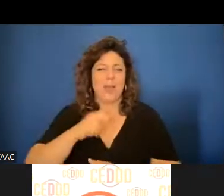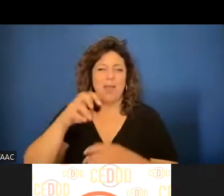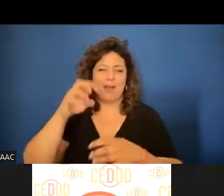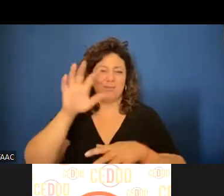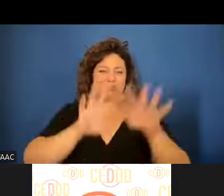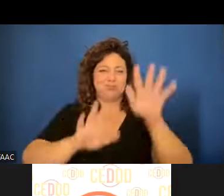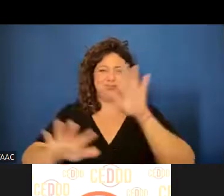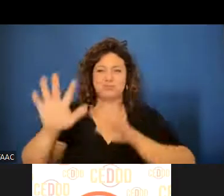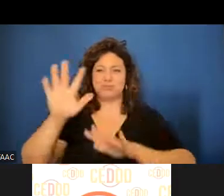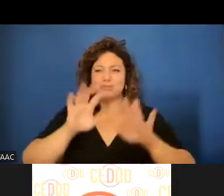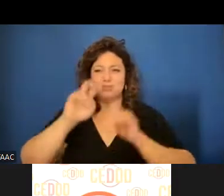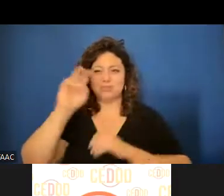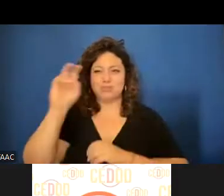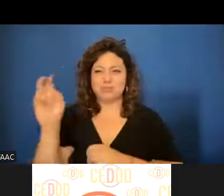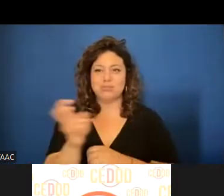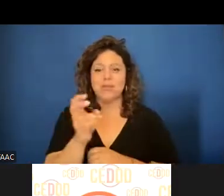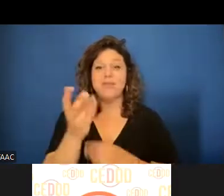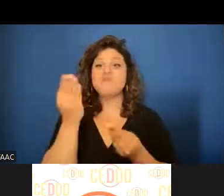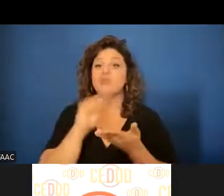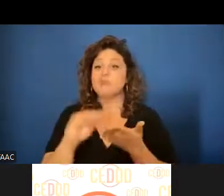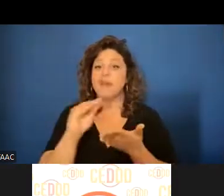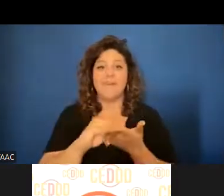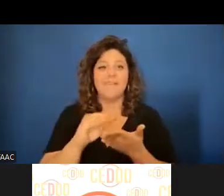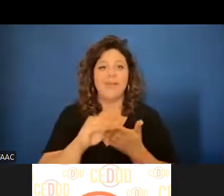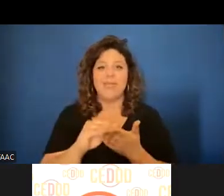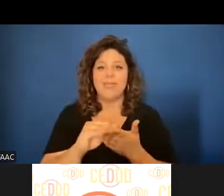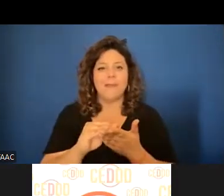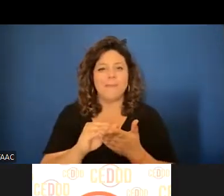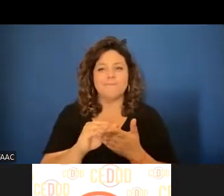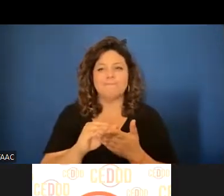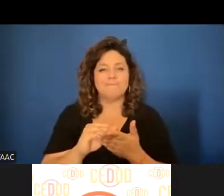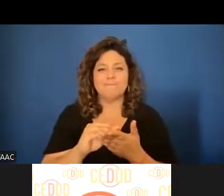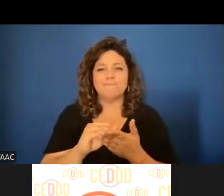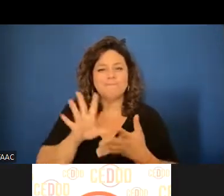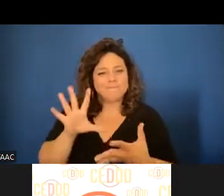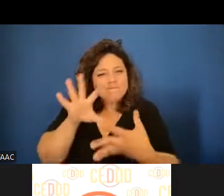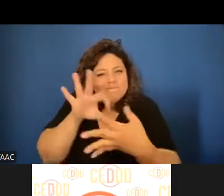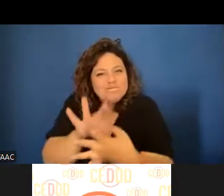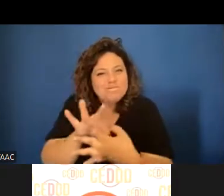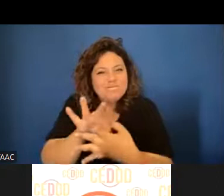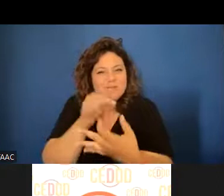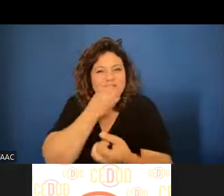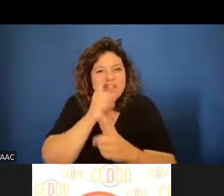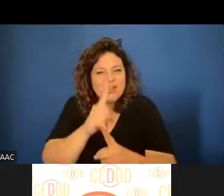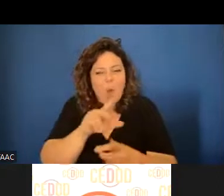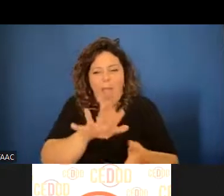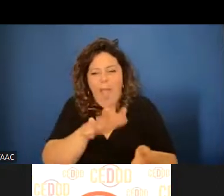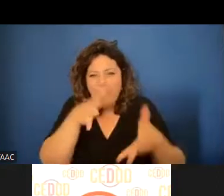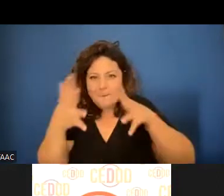por si quieres añadir algo más. Néstor dice: ¿me ampara esta ley?